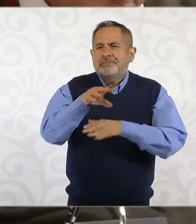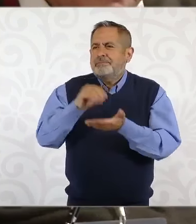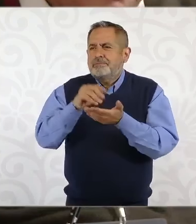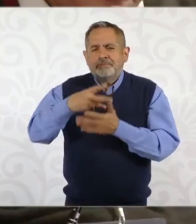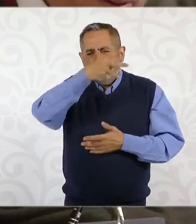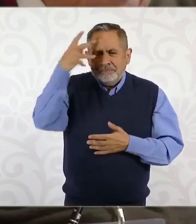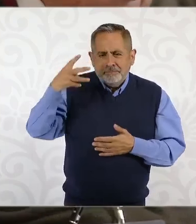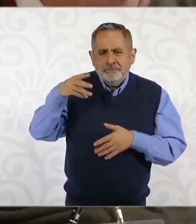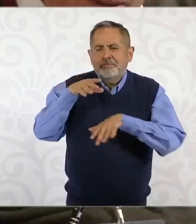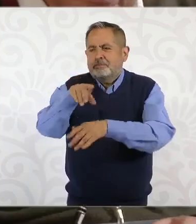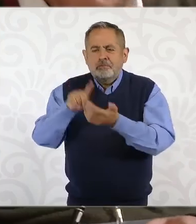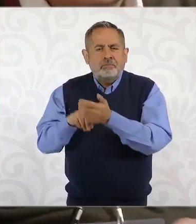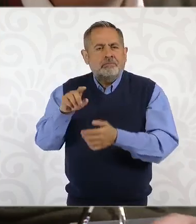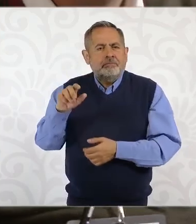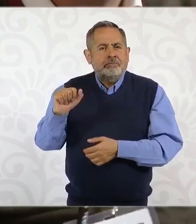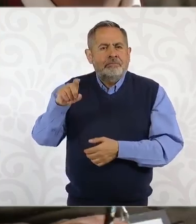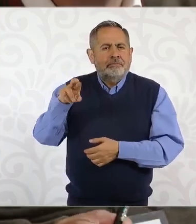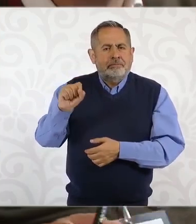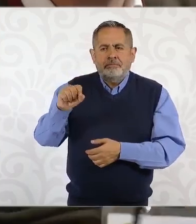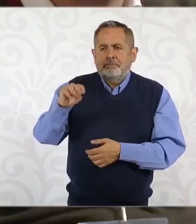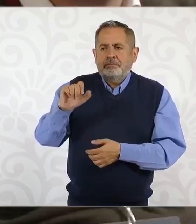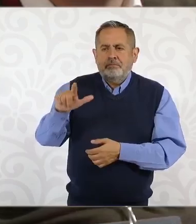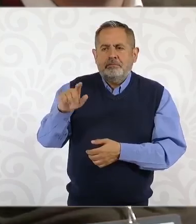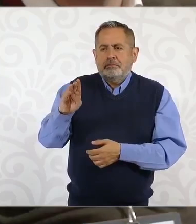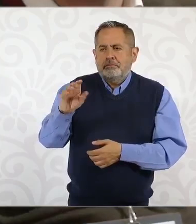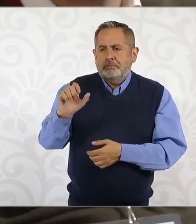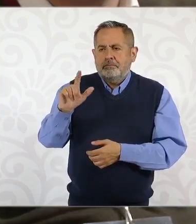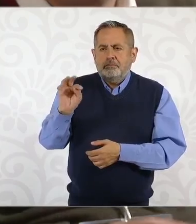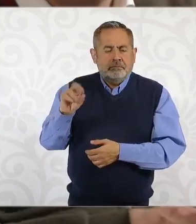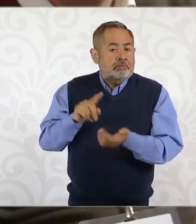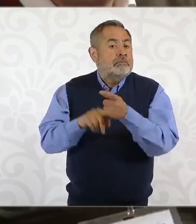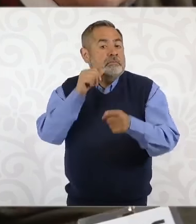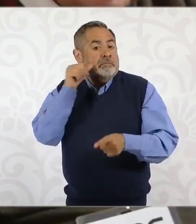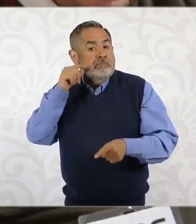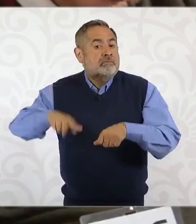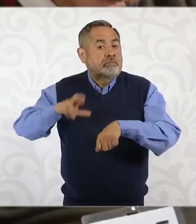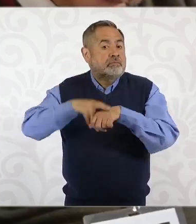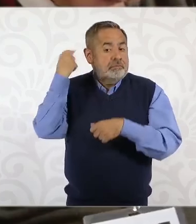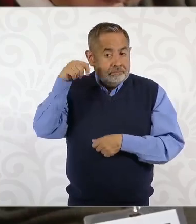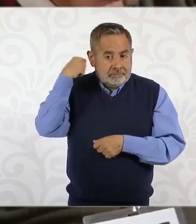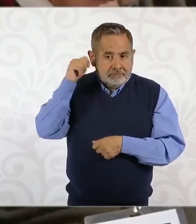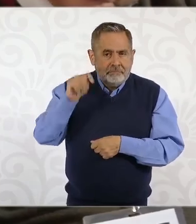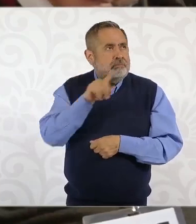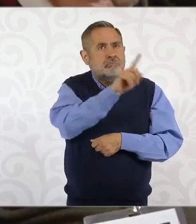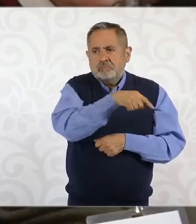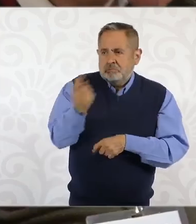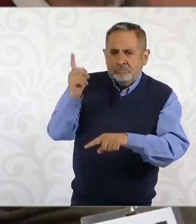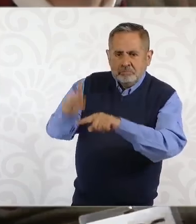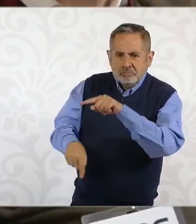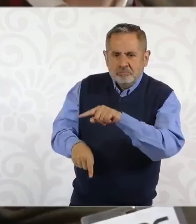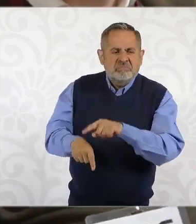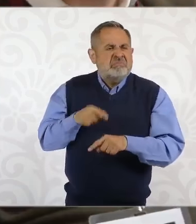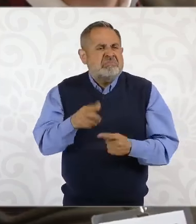Beltrán. Ayer el secretario de Gobierno de Tabasco mencionaba pues que el fondo del retiro de esa visa es porque van por el Andrés